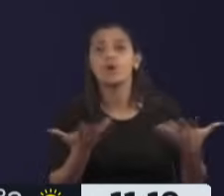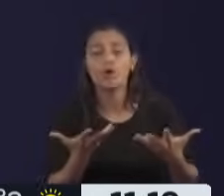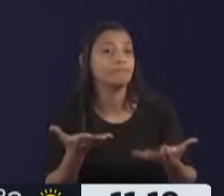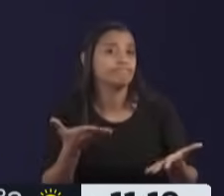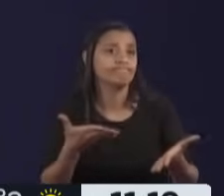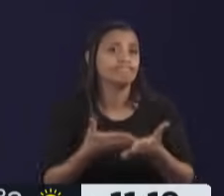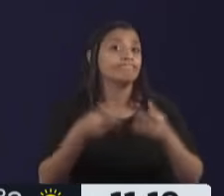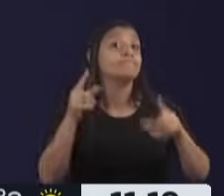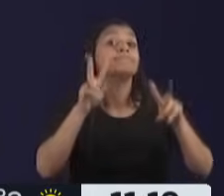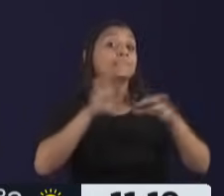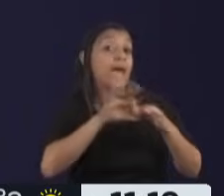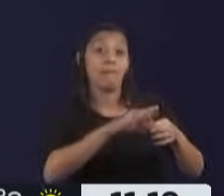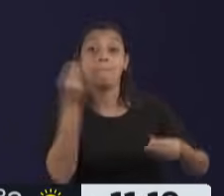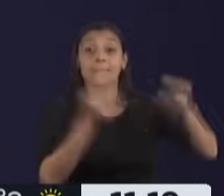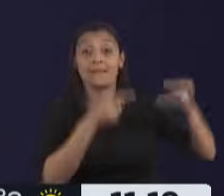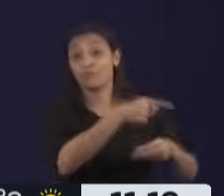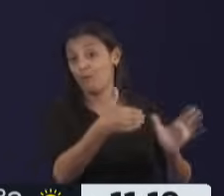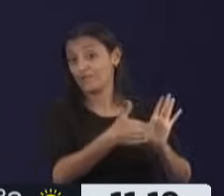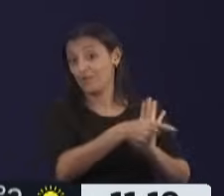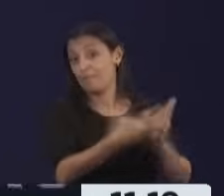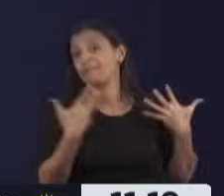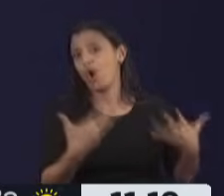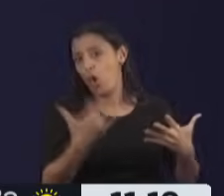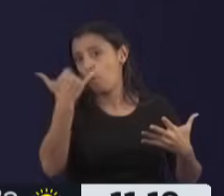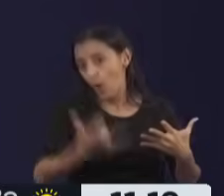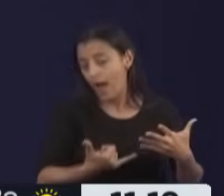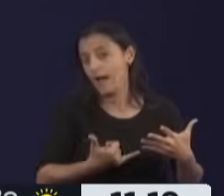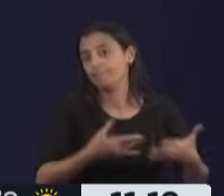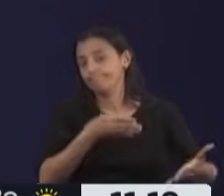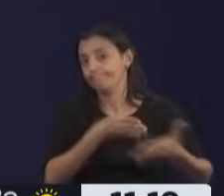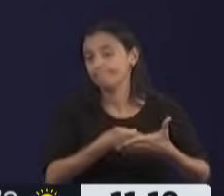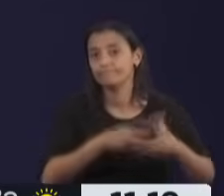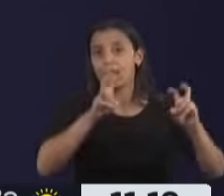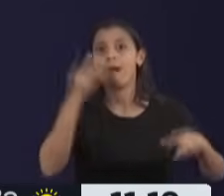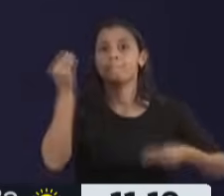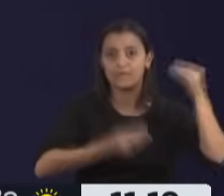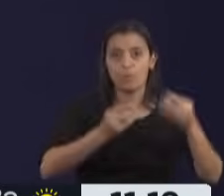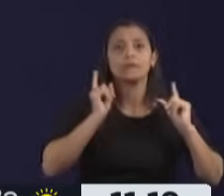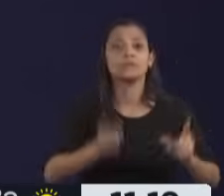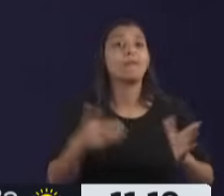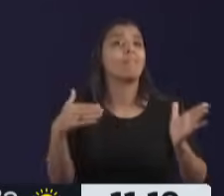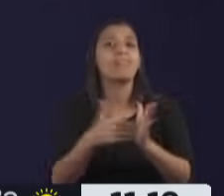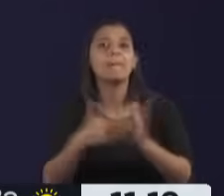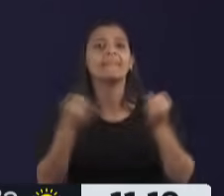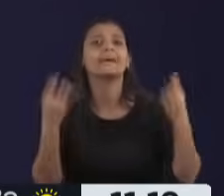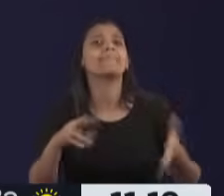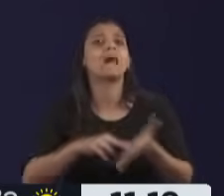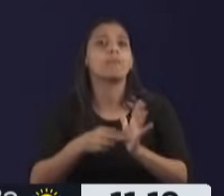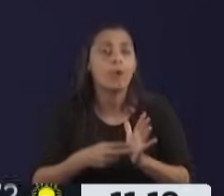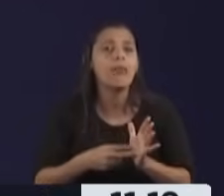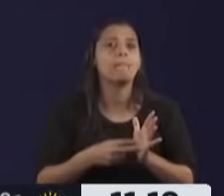restricciones presupuestarias, por supuesto, y el tamaño del problema ameritan, pero no por otra cosa,